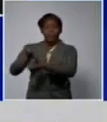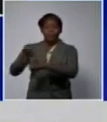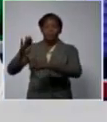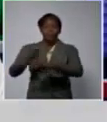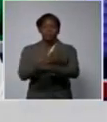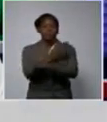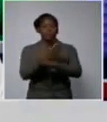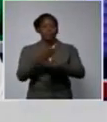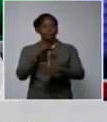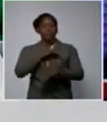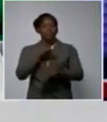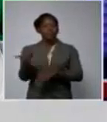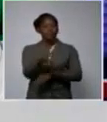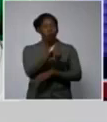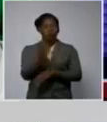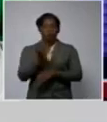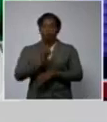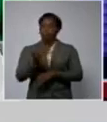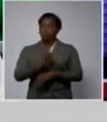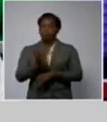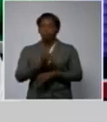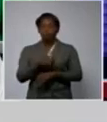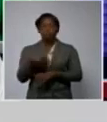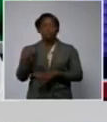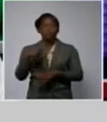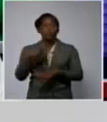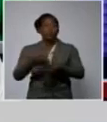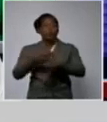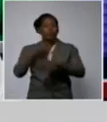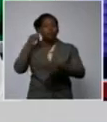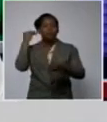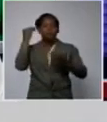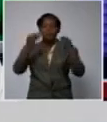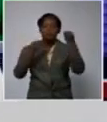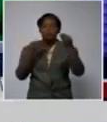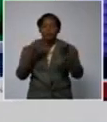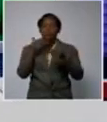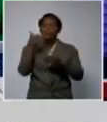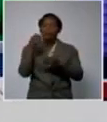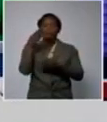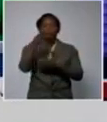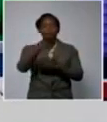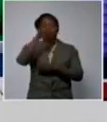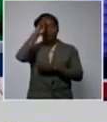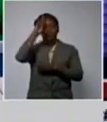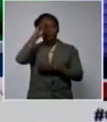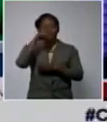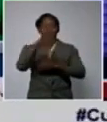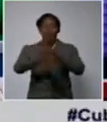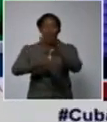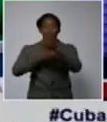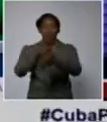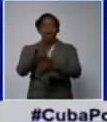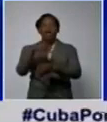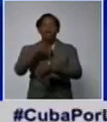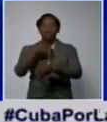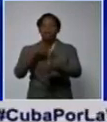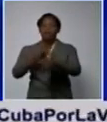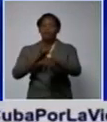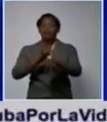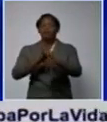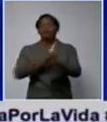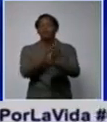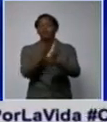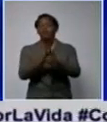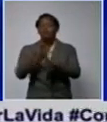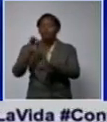características de la COVID, que ustedes pueden encontrar algunas de ellas también en las otras arbovirosis. Bueno, pero la experiencia suya es la que cuenta,